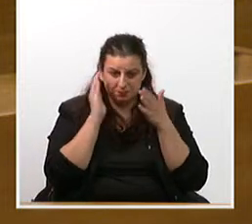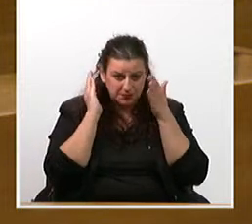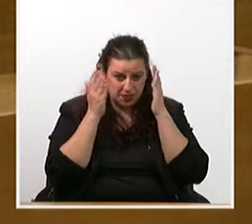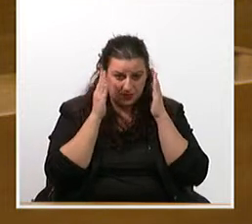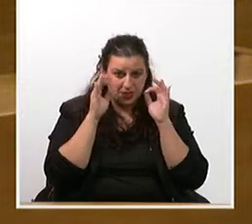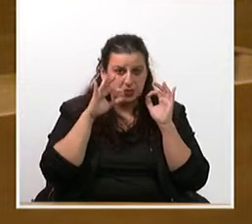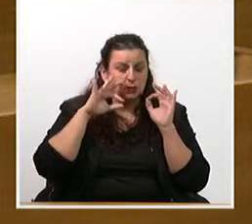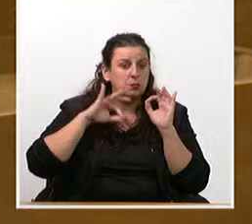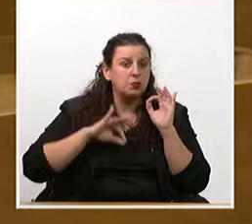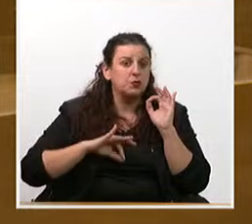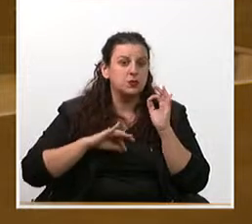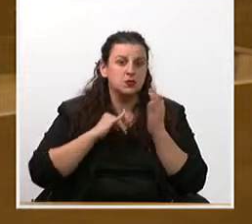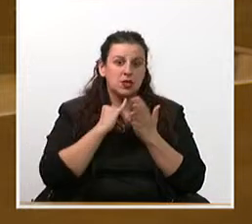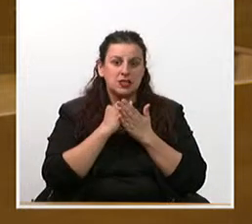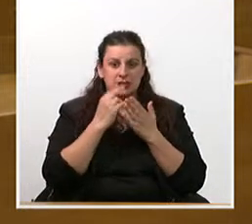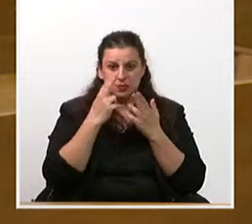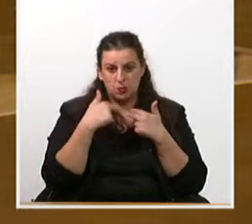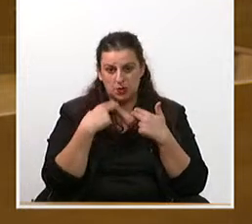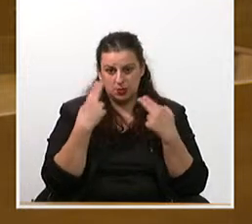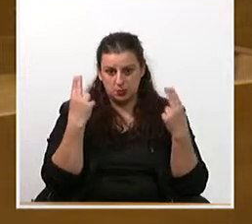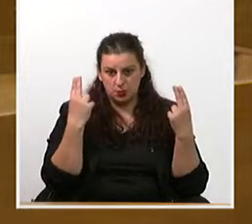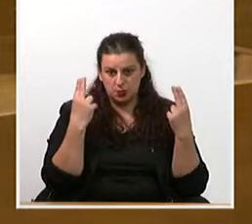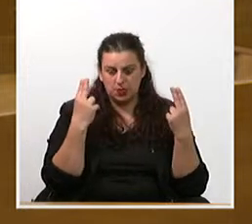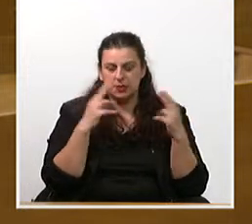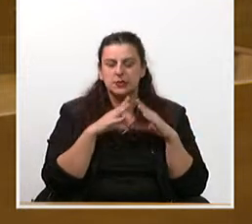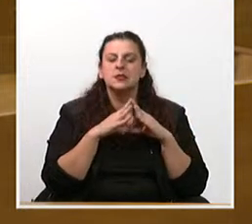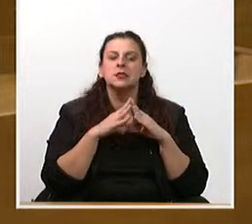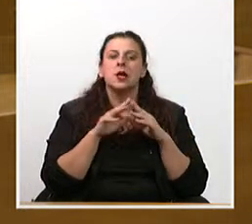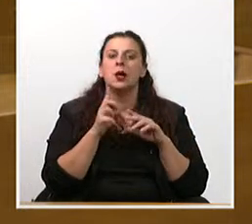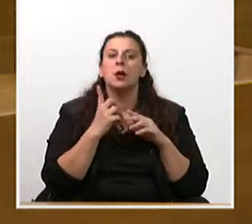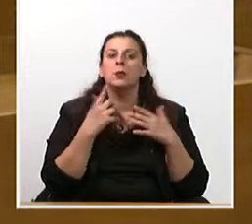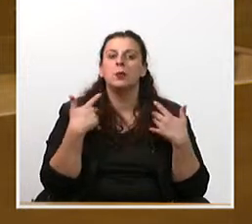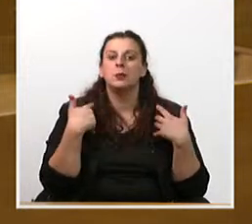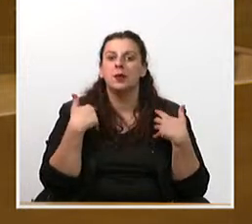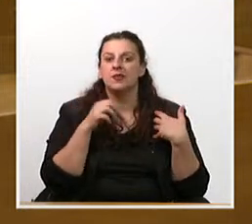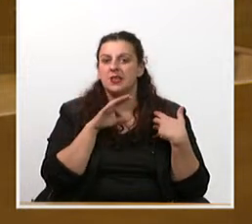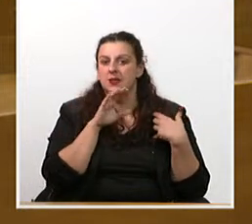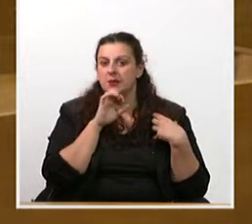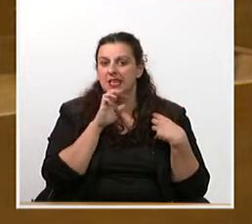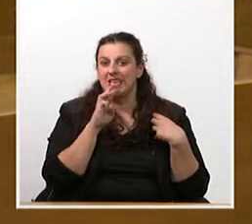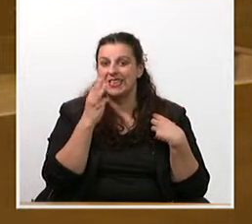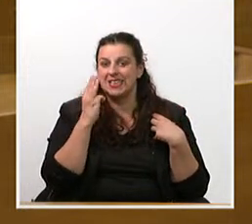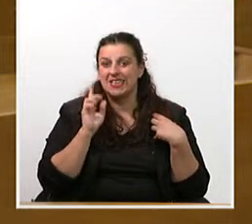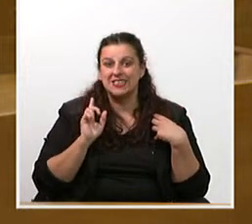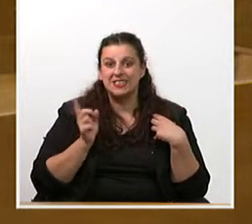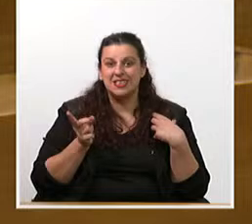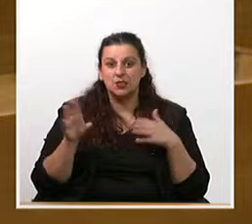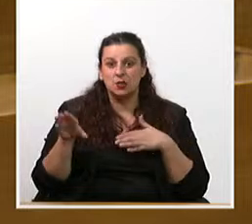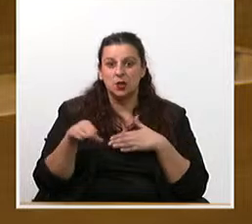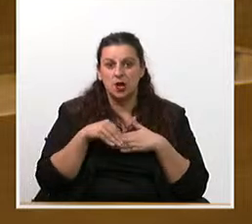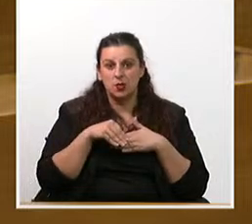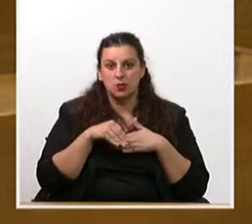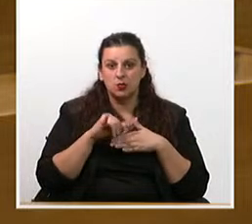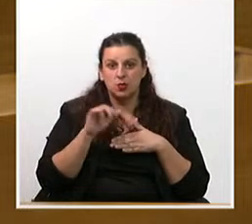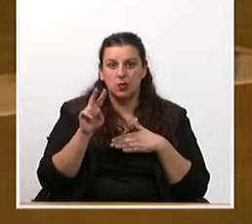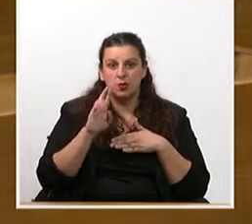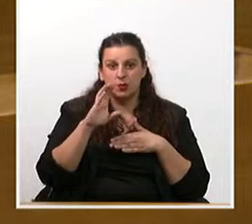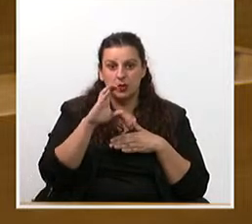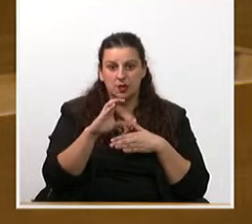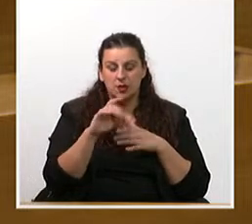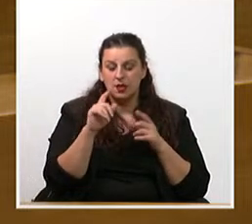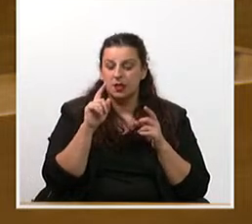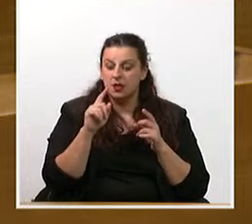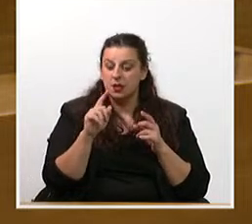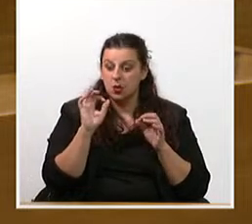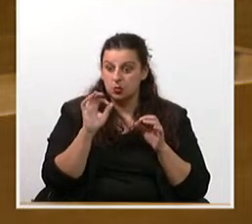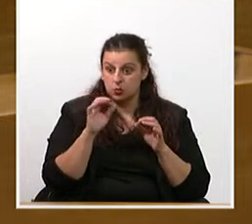insti públiques la primera de víc son tres director adun del IBC que se van enterar del